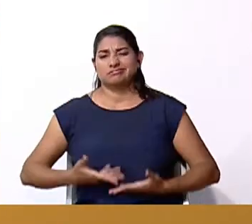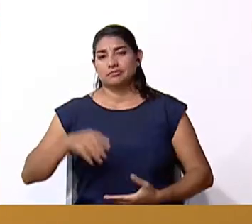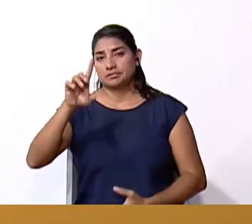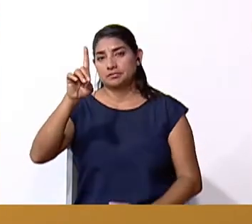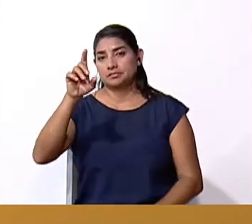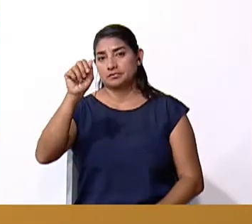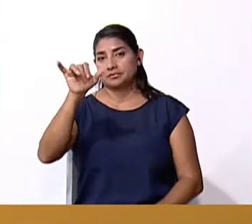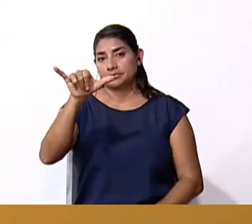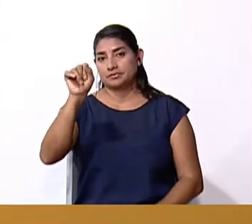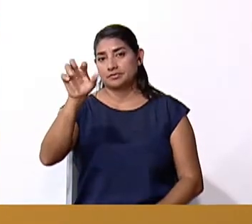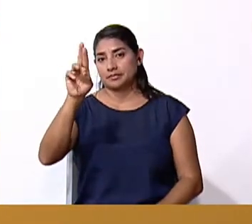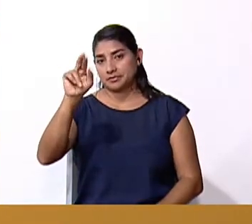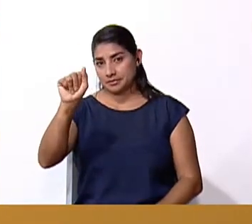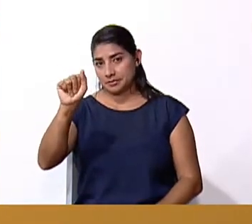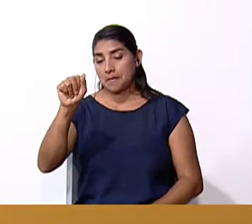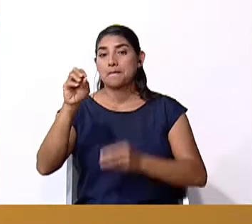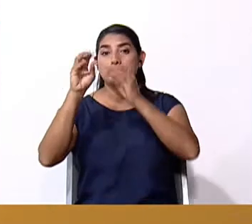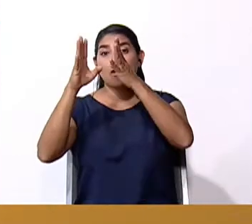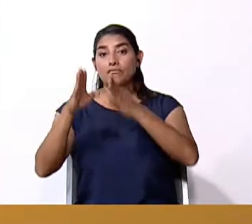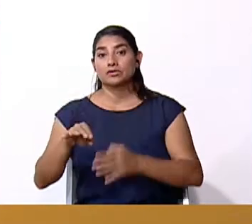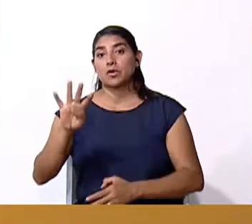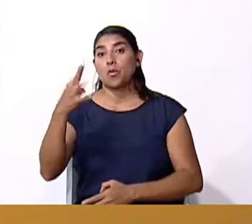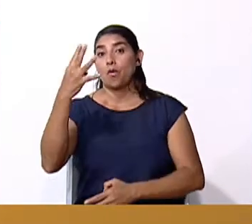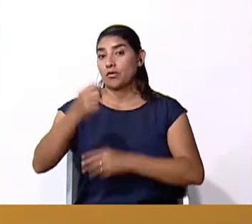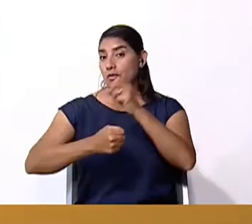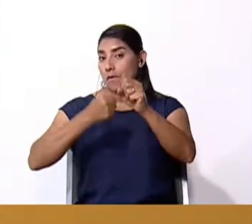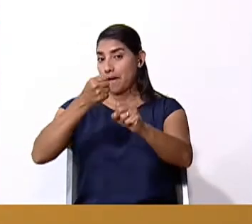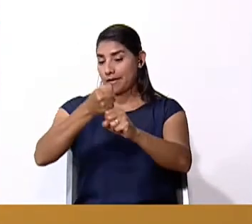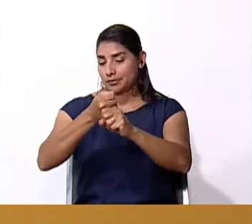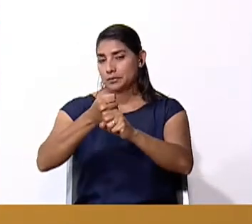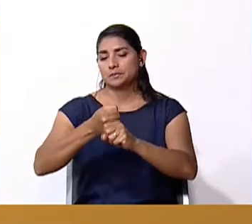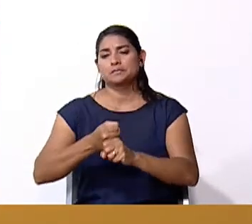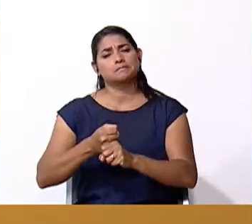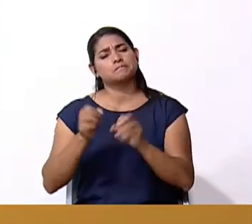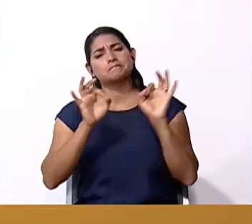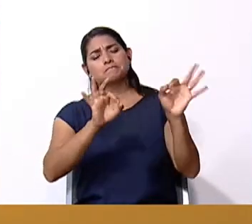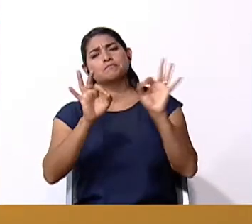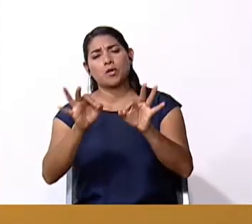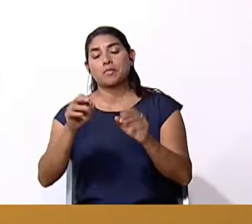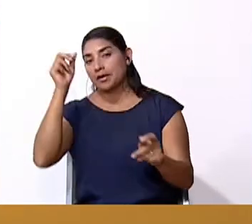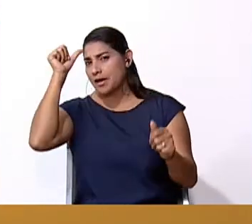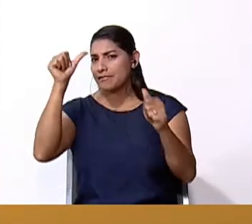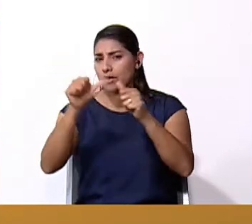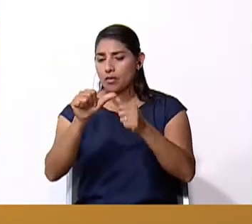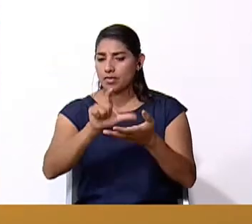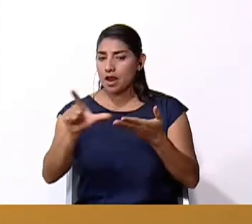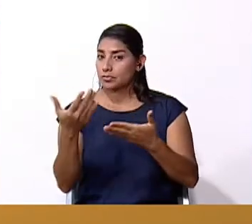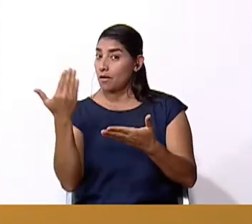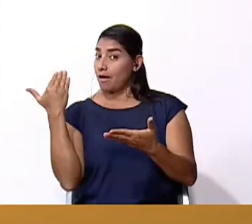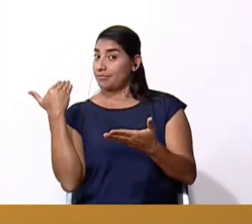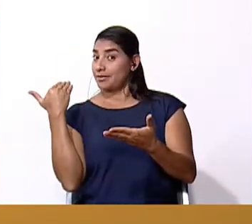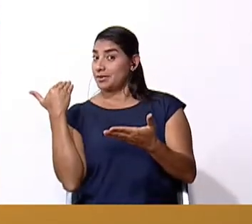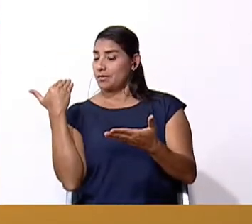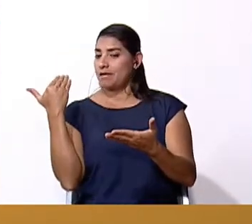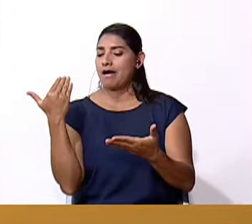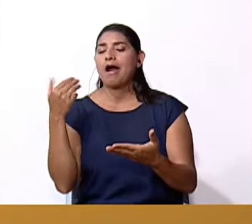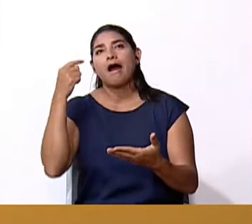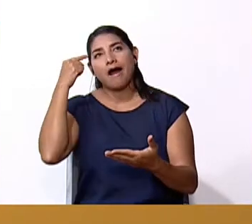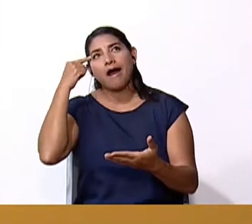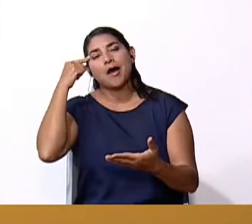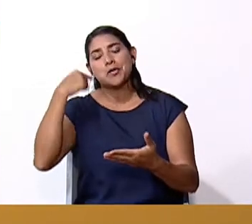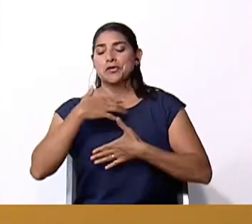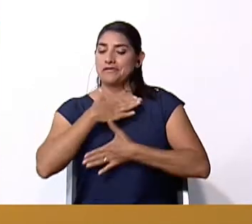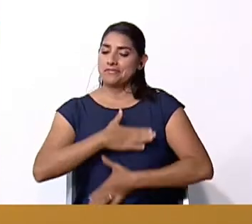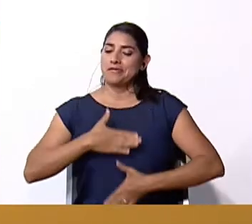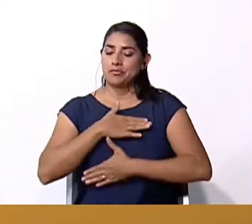Vindas, su maestra de cuarto año. Muy bien, ¿recuerdan la lección anterior? Yo la disfruté mucho